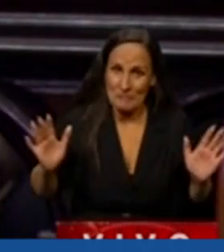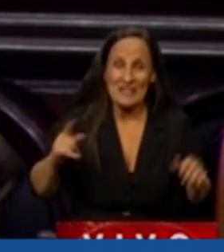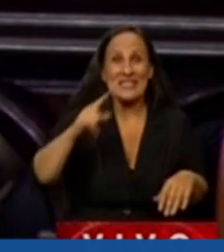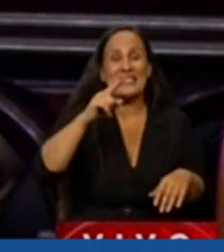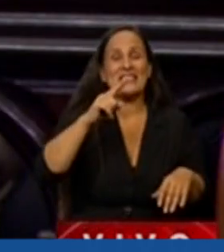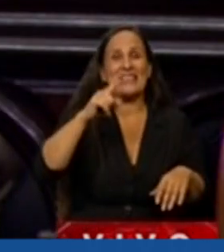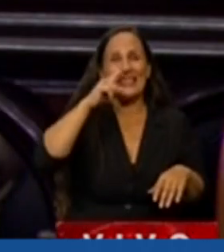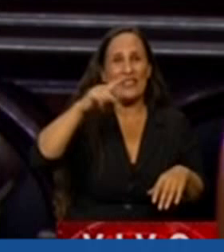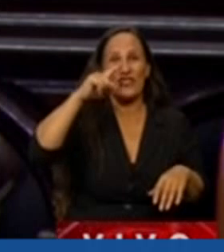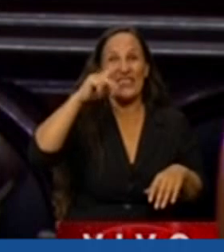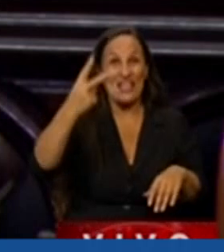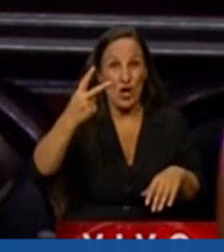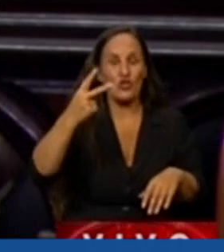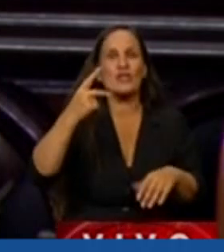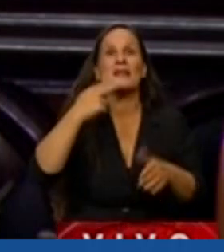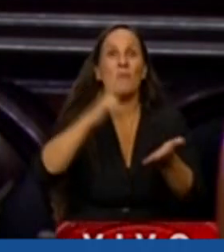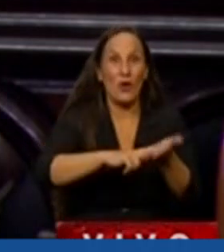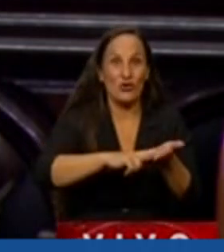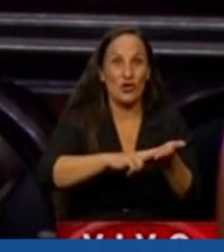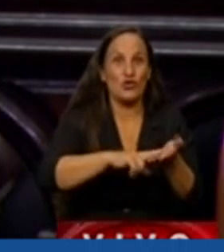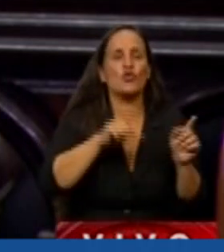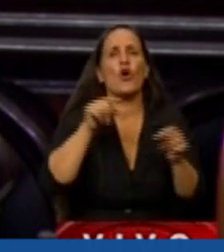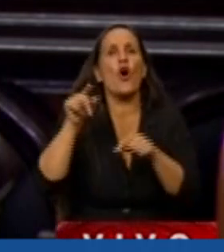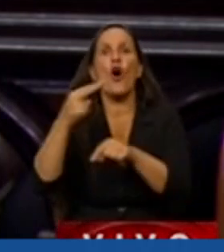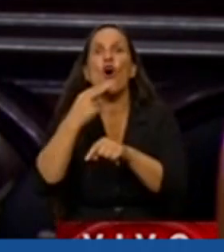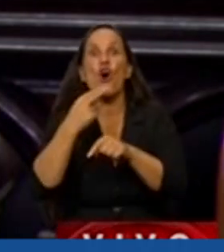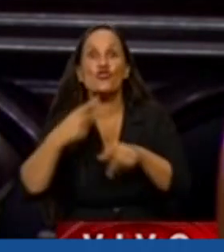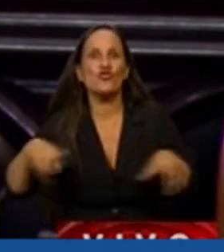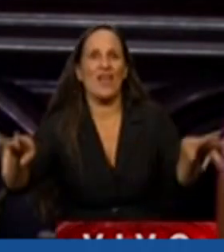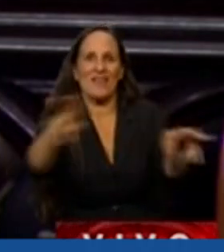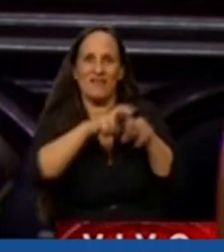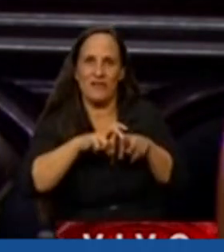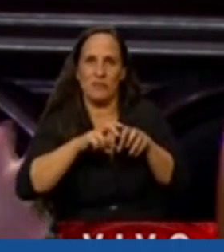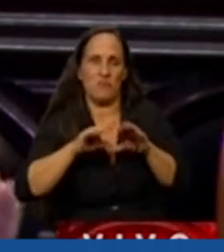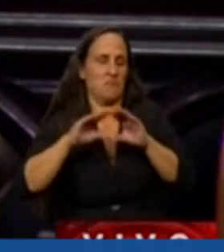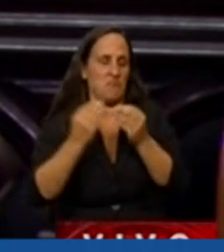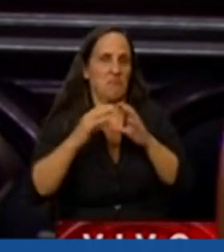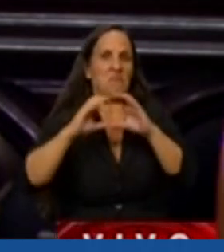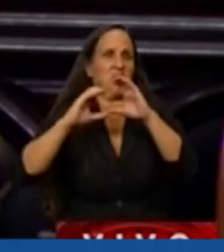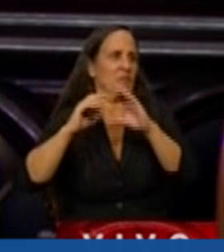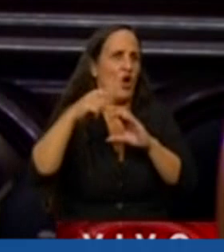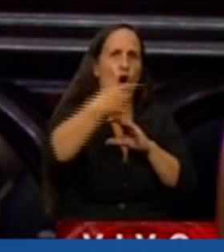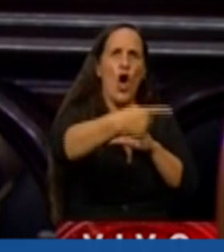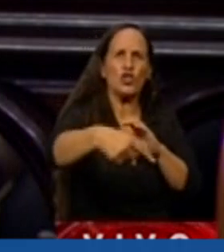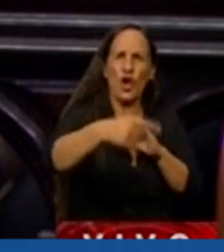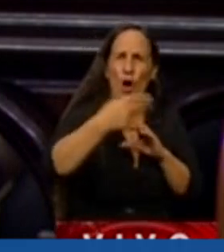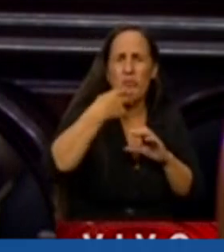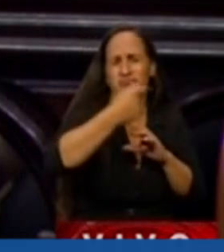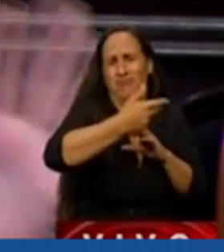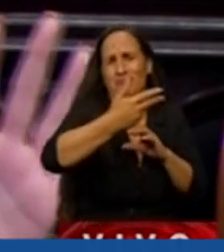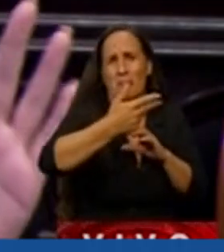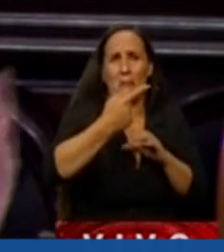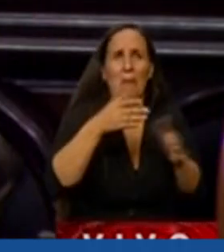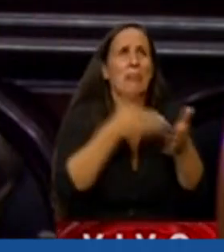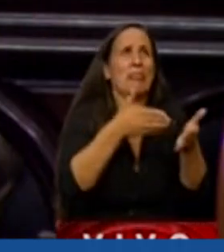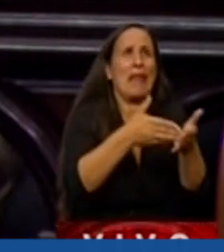y solo 11 de ellos explican el 90% de los ingresos. Lo demás es traba burocrática, pero